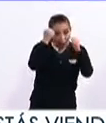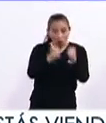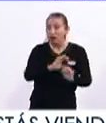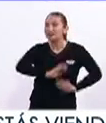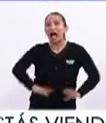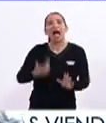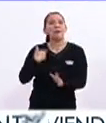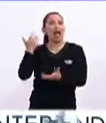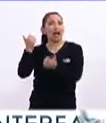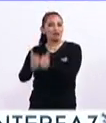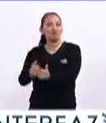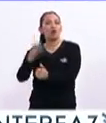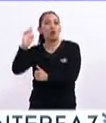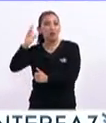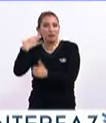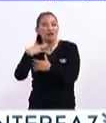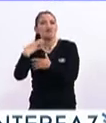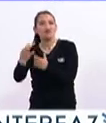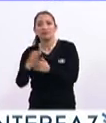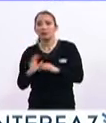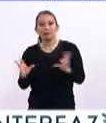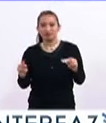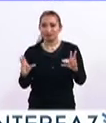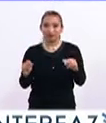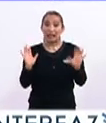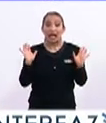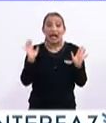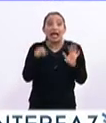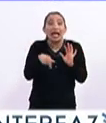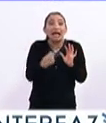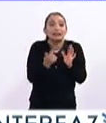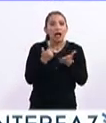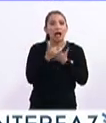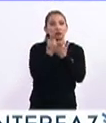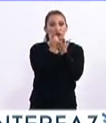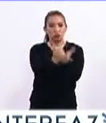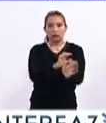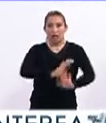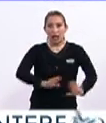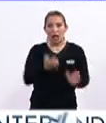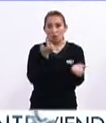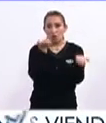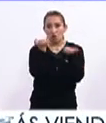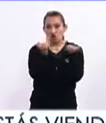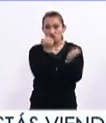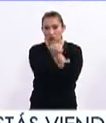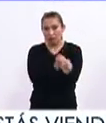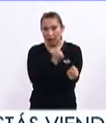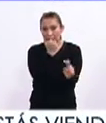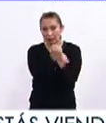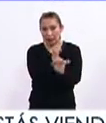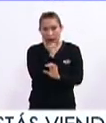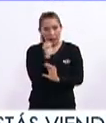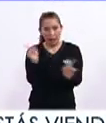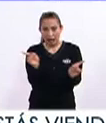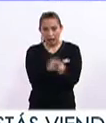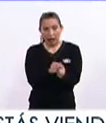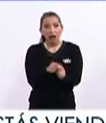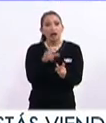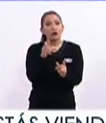un momento dado se quede, ¿no? Es decir, es un complemento, es un entrenamiento, ¿no? Definitivamente no